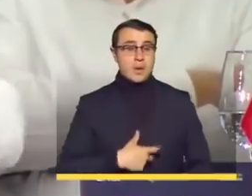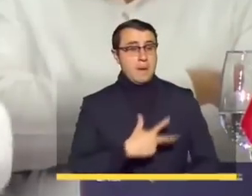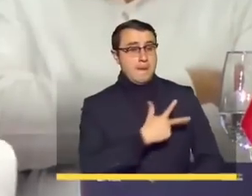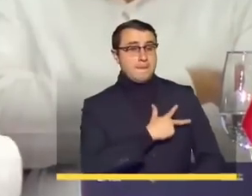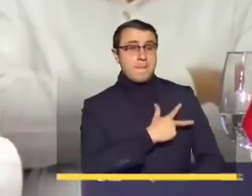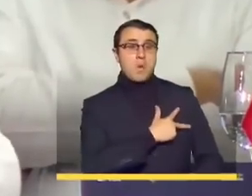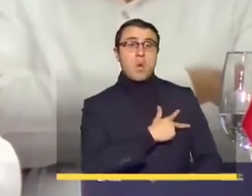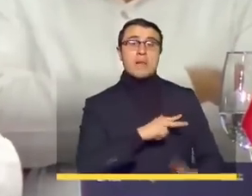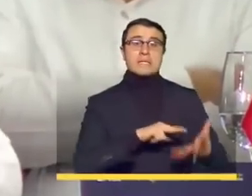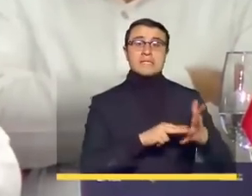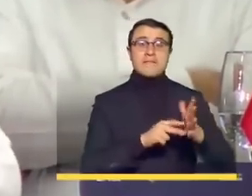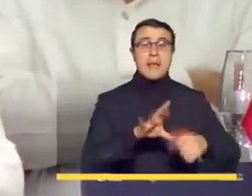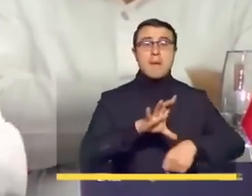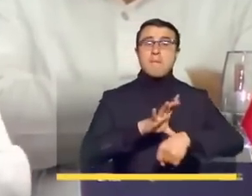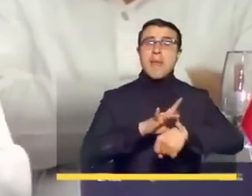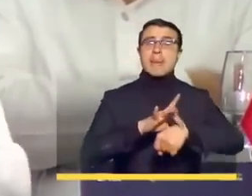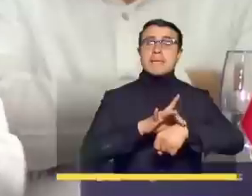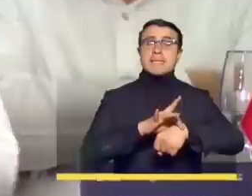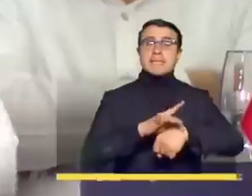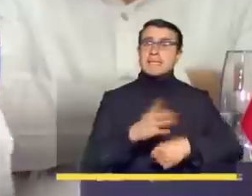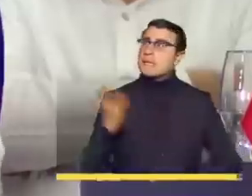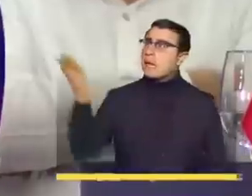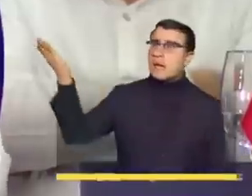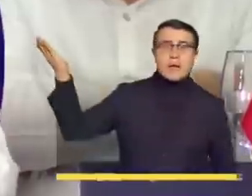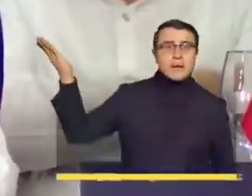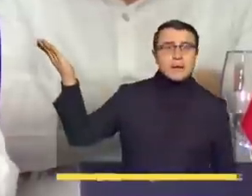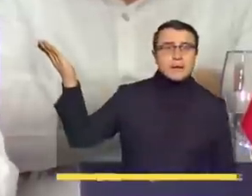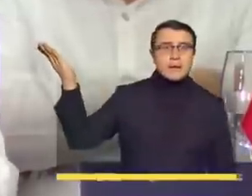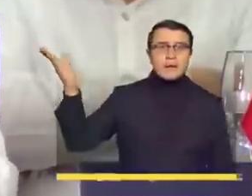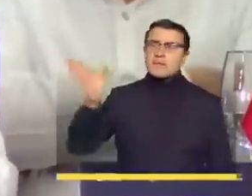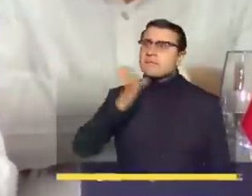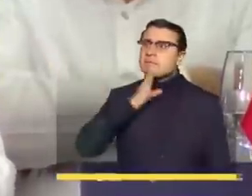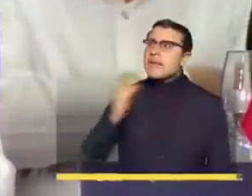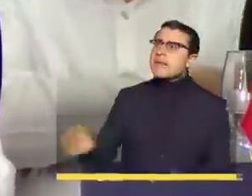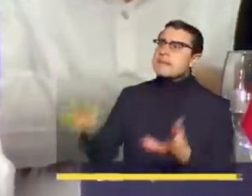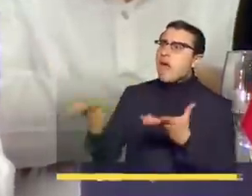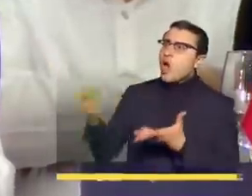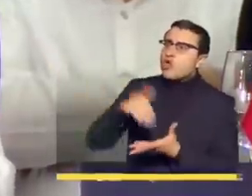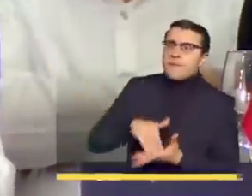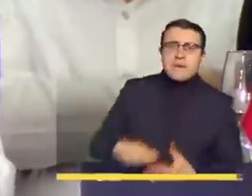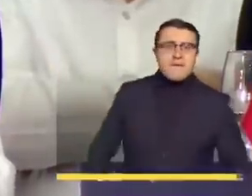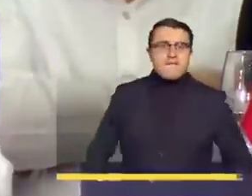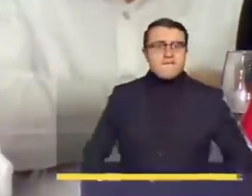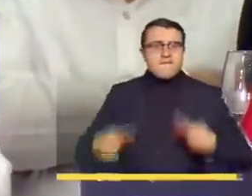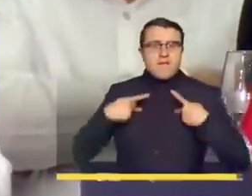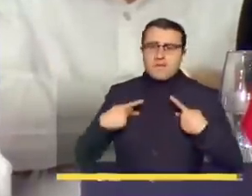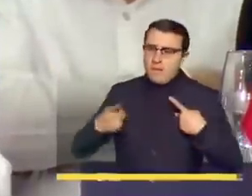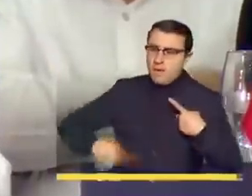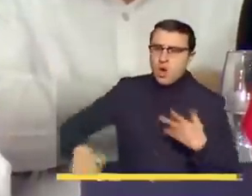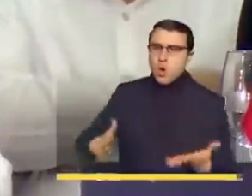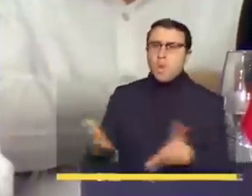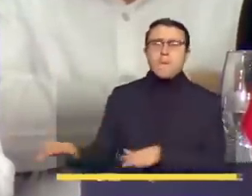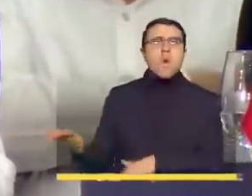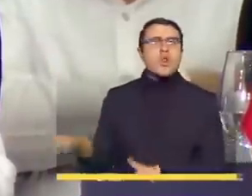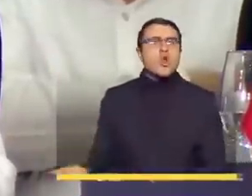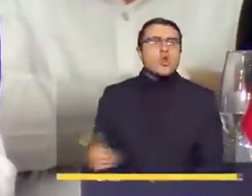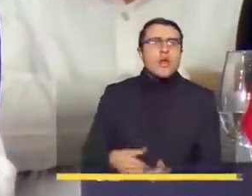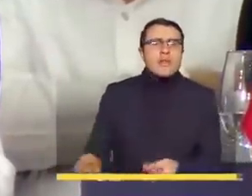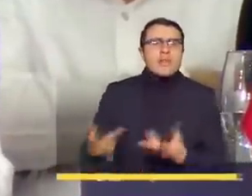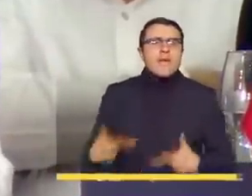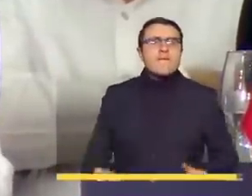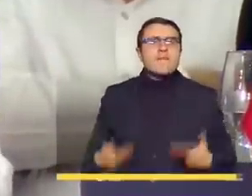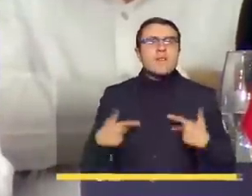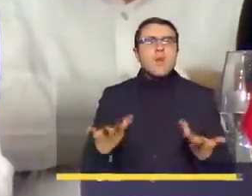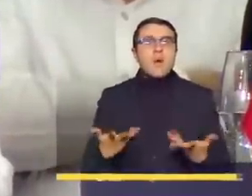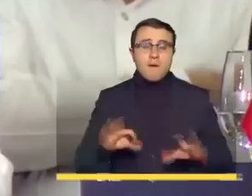una medicina. Entonces, ¿quién nos devuelve los muertos? ¿Quién nos devuelve el dolor de las